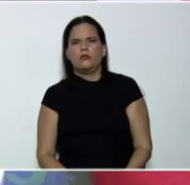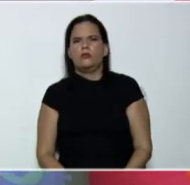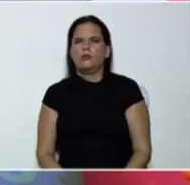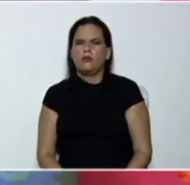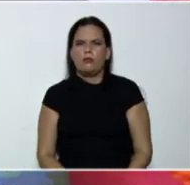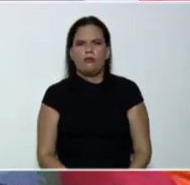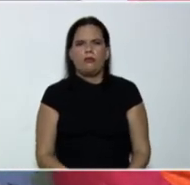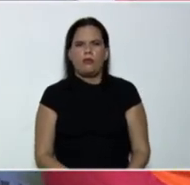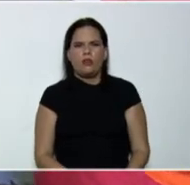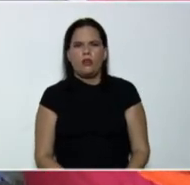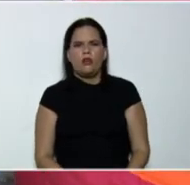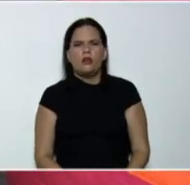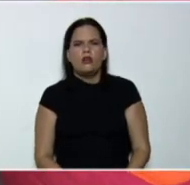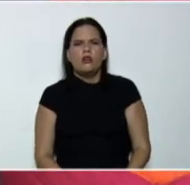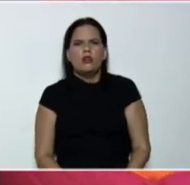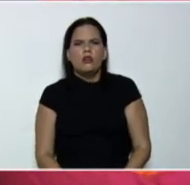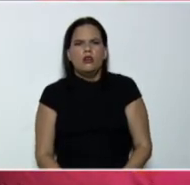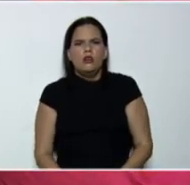le mostraremos por aquí.